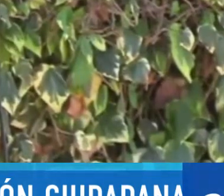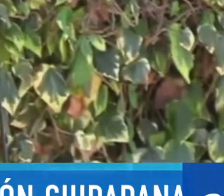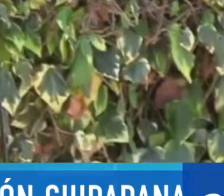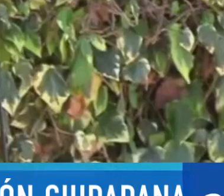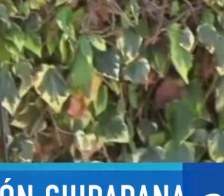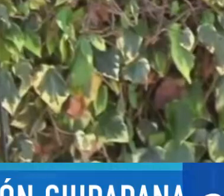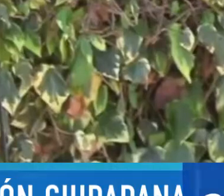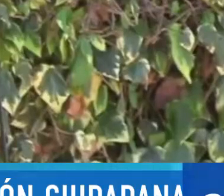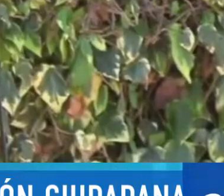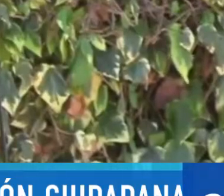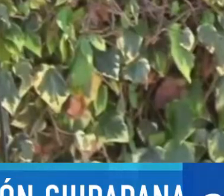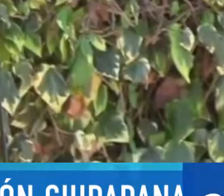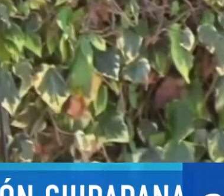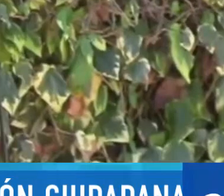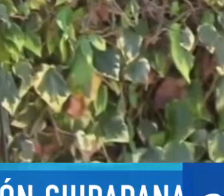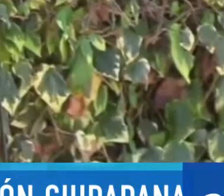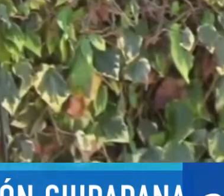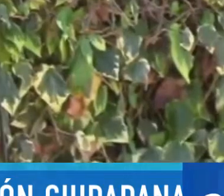días a todos.